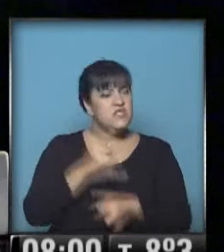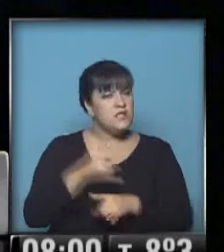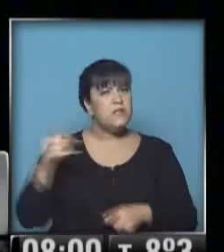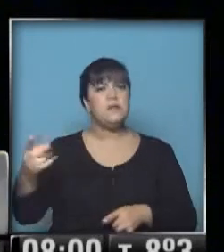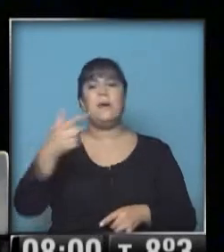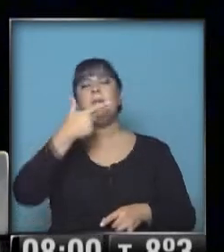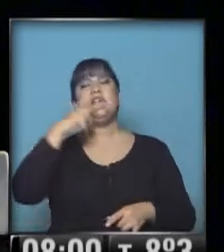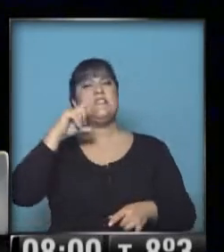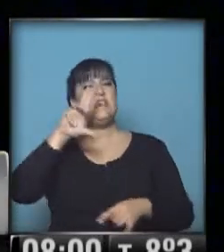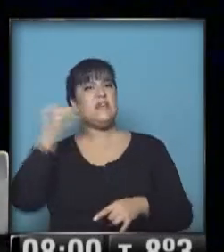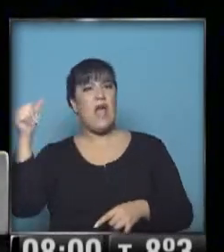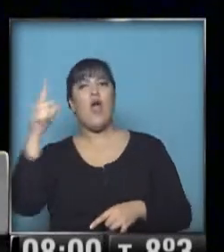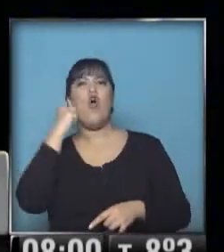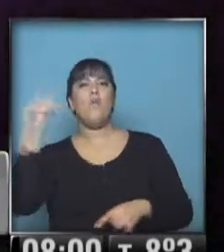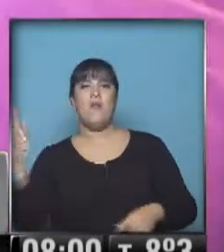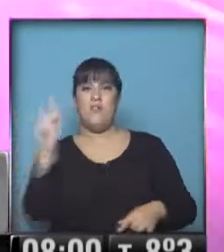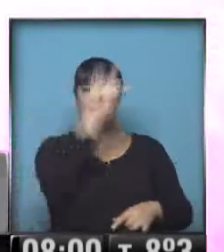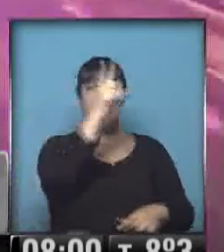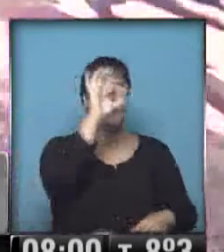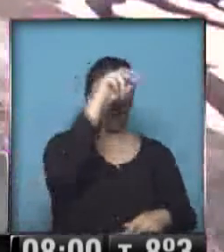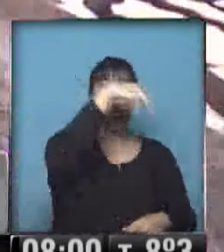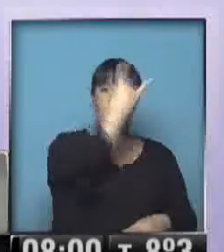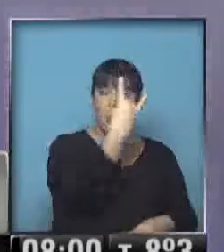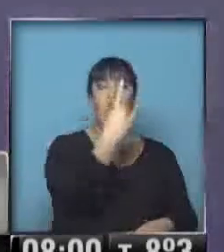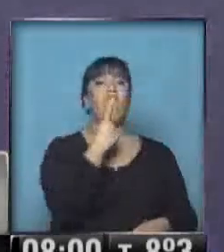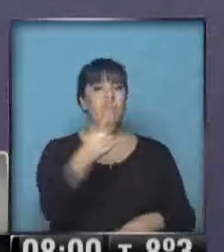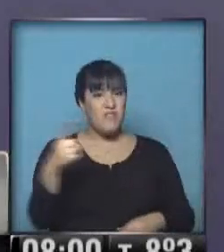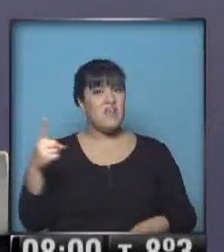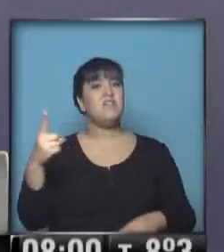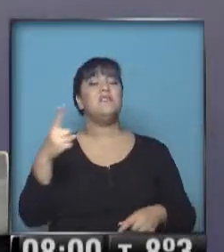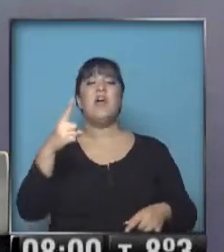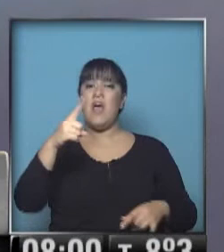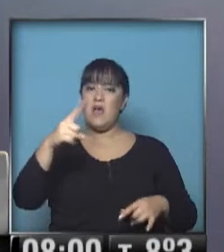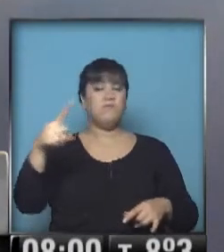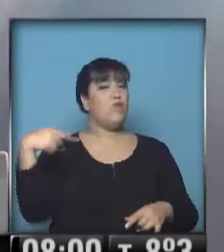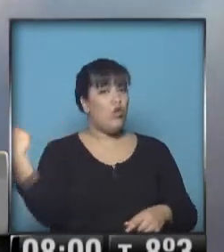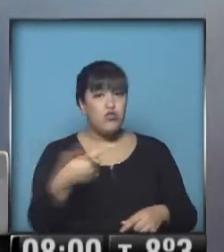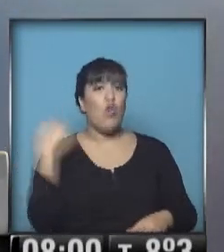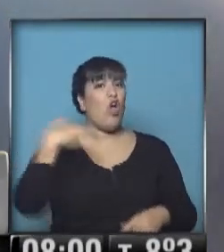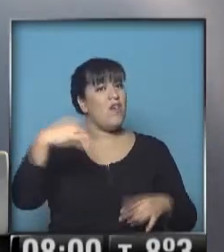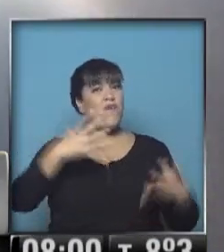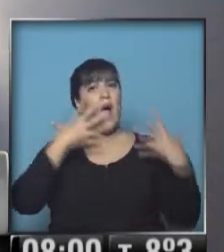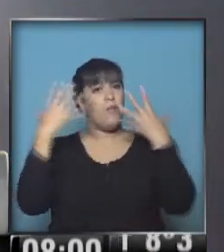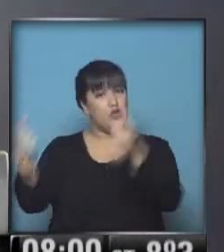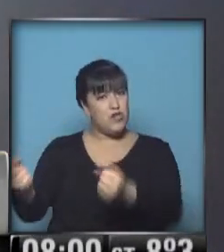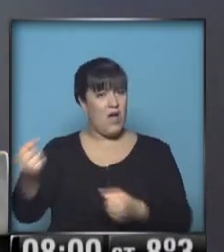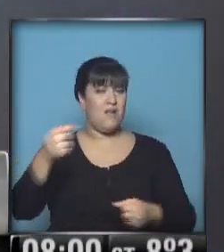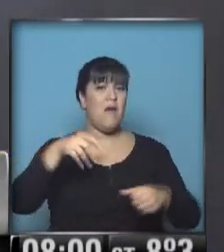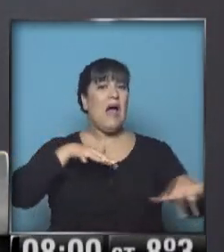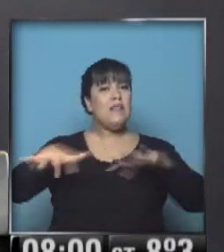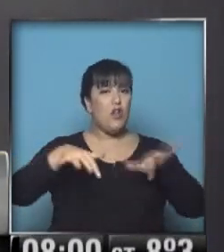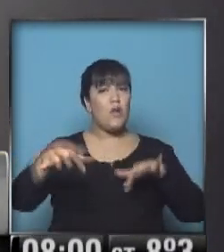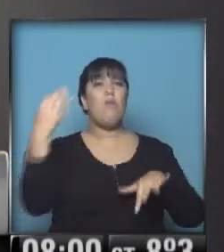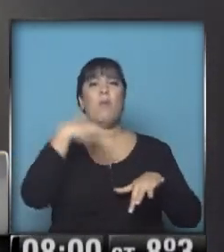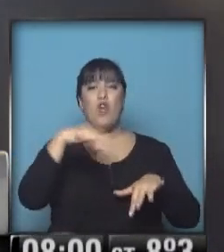Bashar al-Yafari, afirmó que Siria respalda cualquier esfuerzo internacional para combatir el terrorismo, pero insistiendo en el respeto